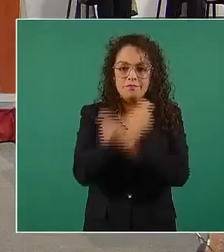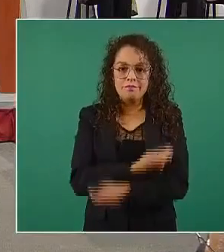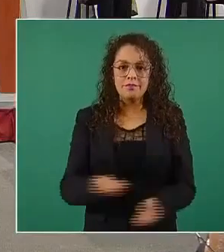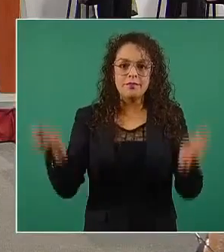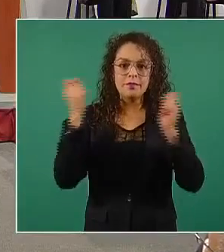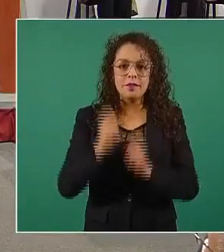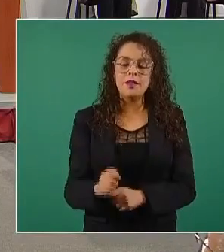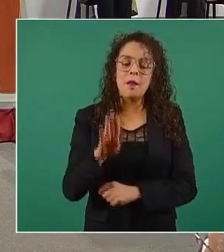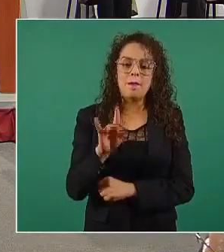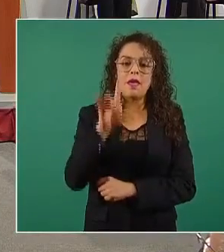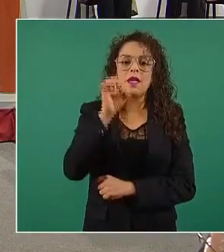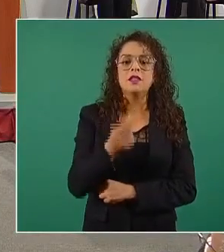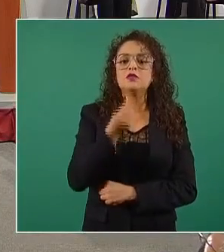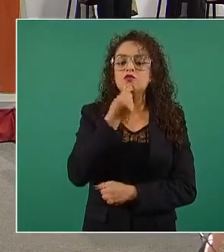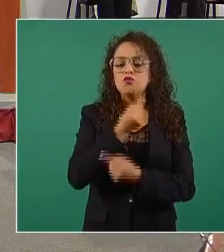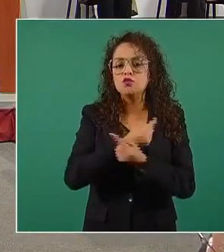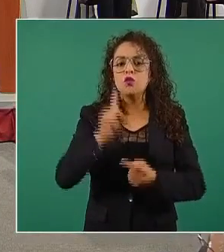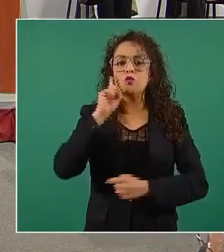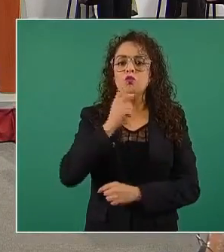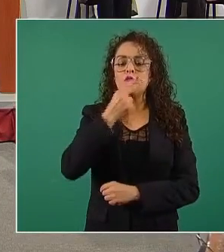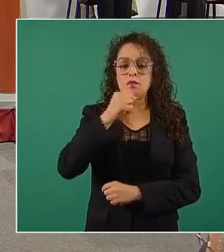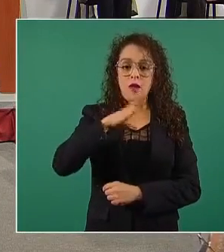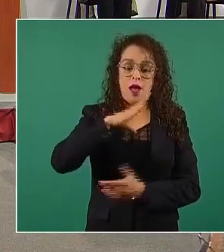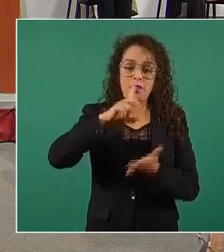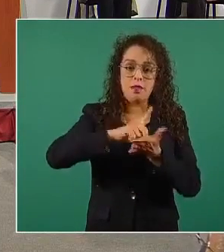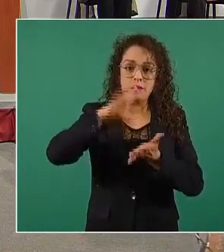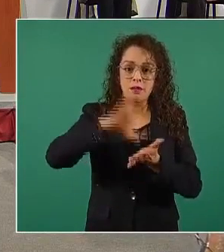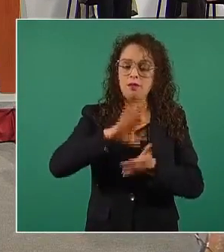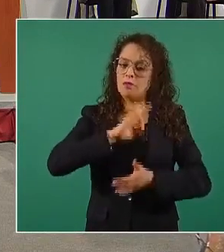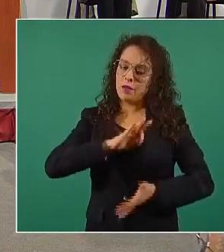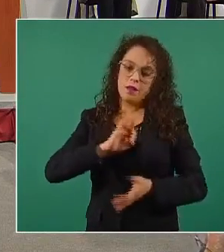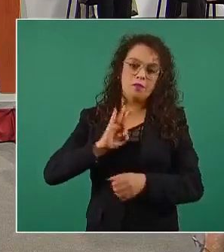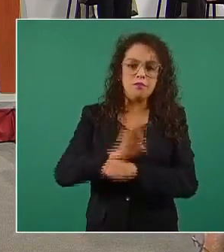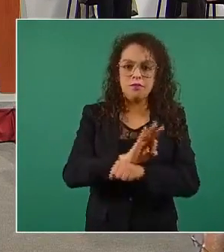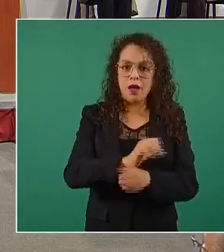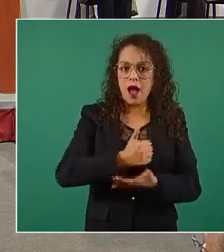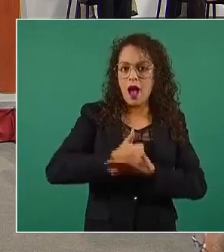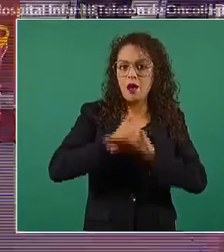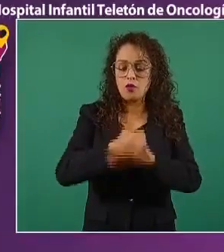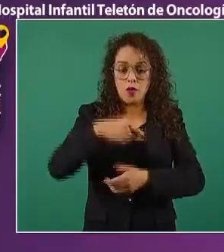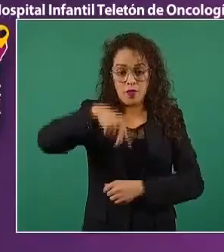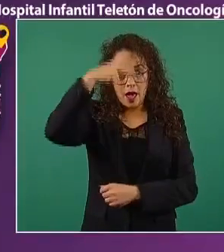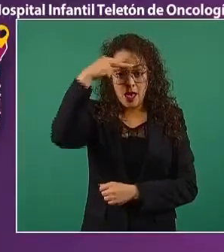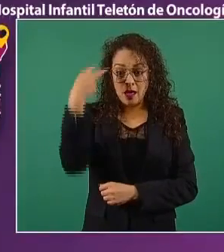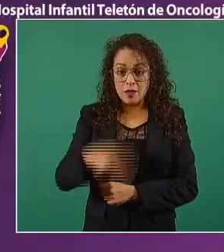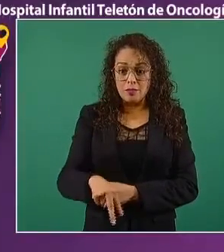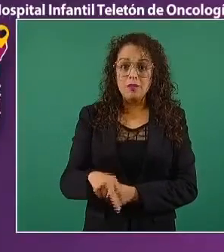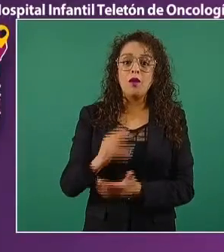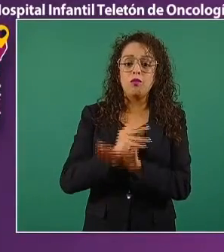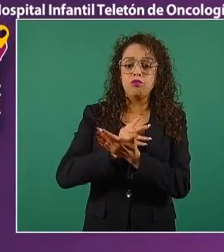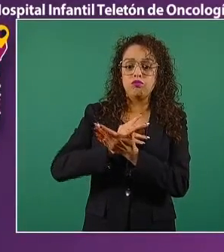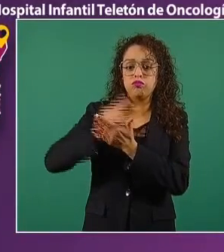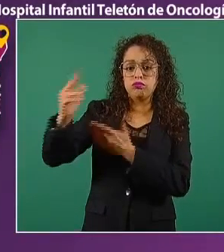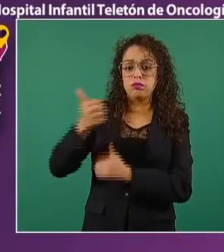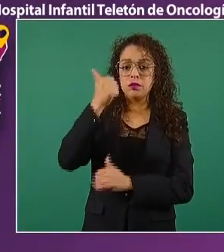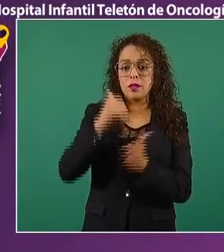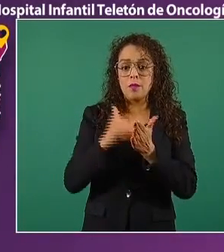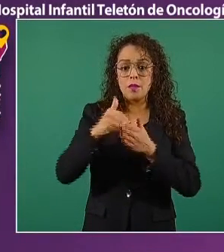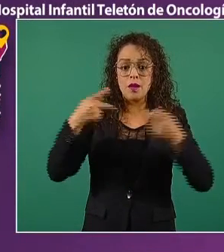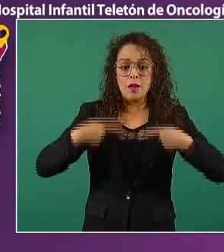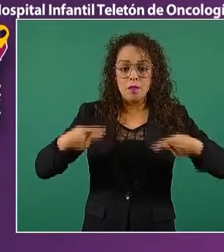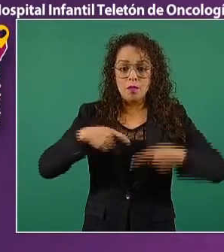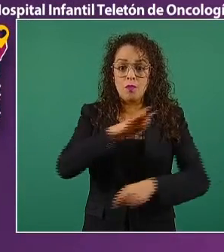con discapacidad en todo el país. En México, la población con discapacidad es de más de 6 millones de